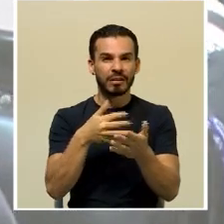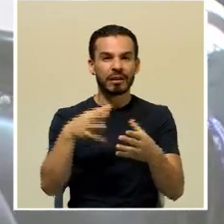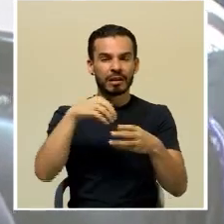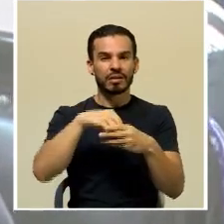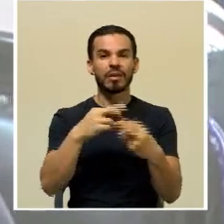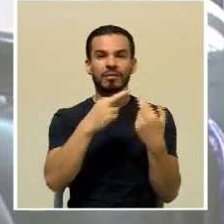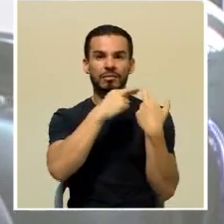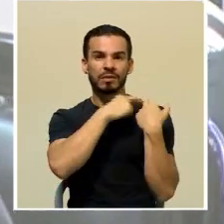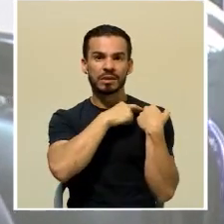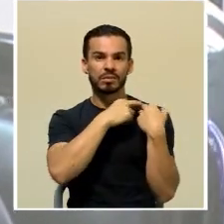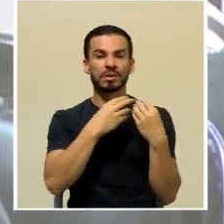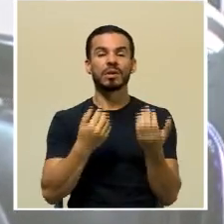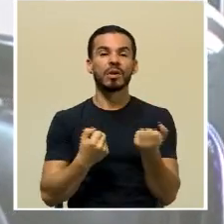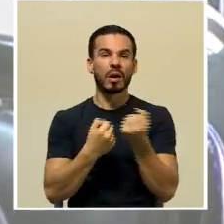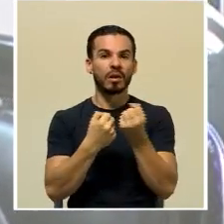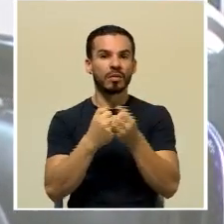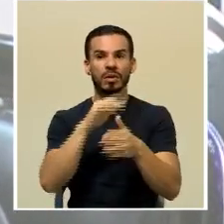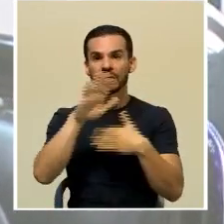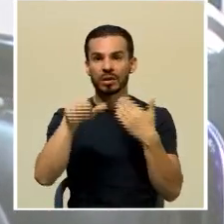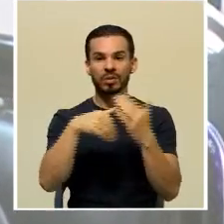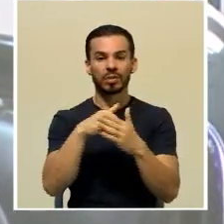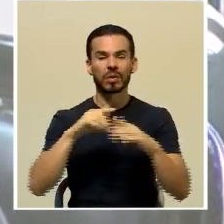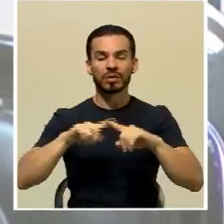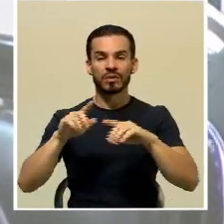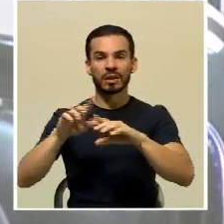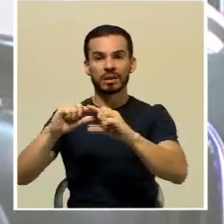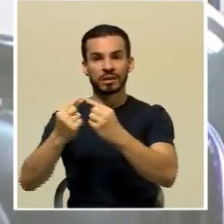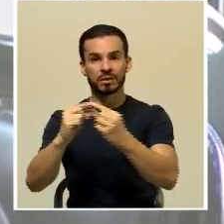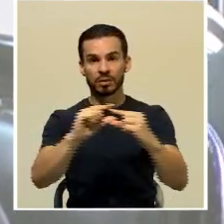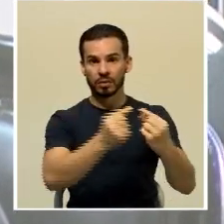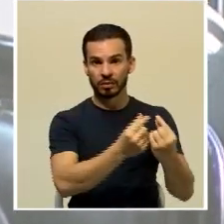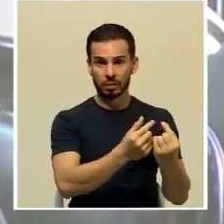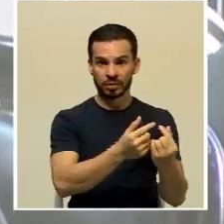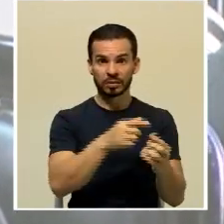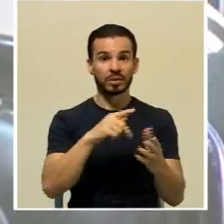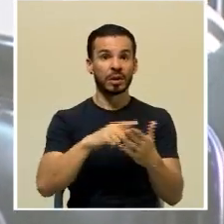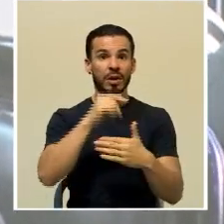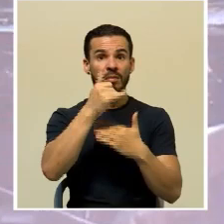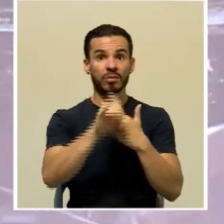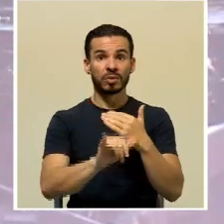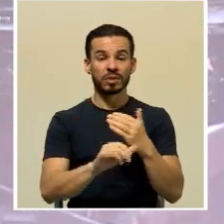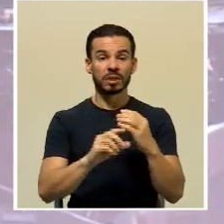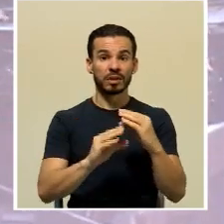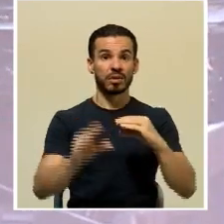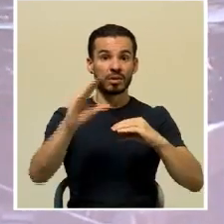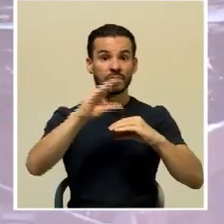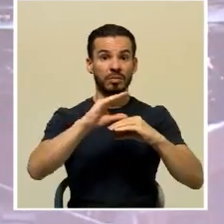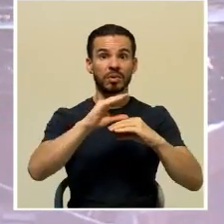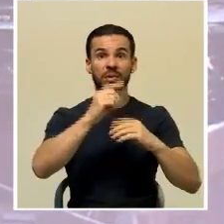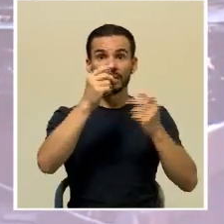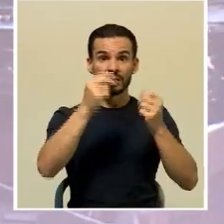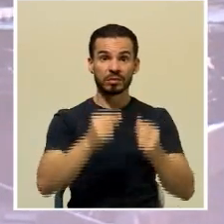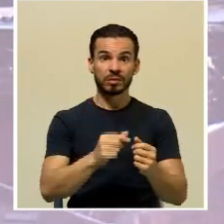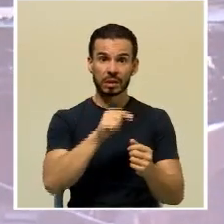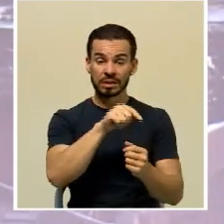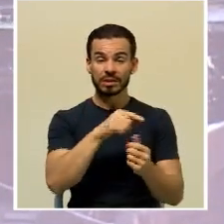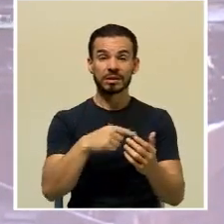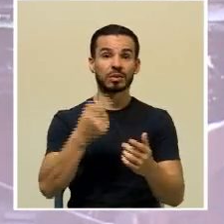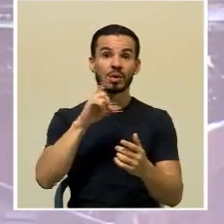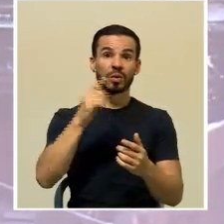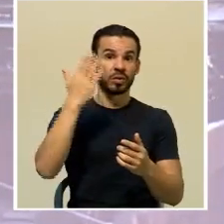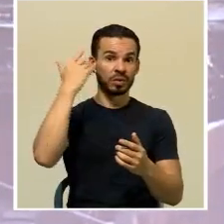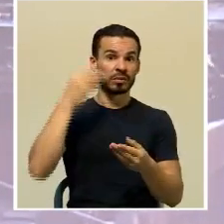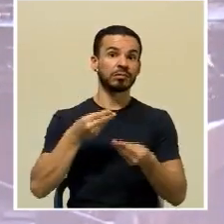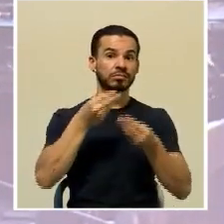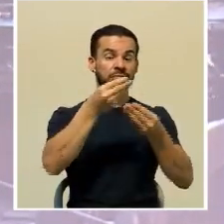involucra la responsabilidad y colaboración de todos los sectores. El proyecto del presupuesto extraordinario que envió el gobierno el lunes anterior a la